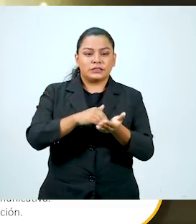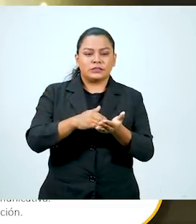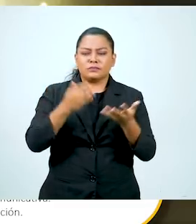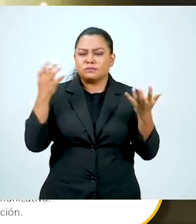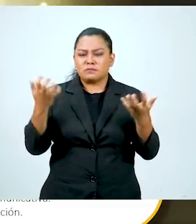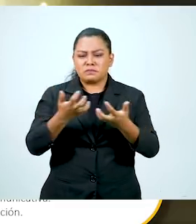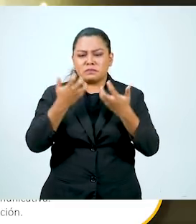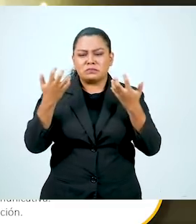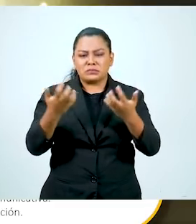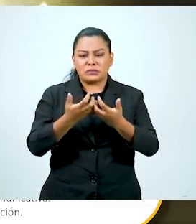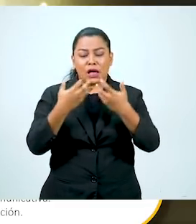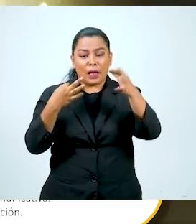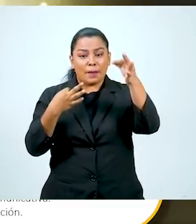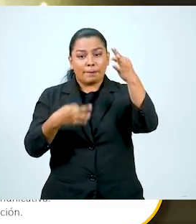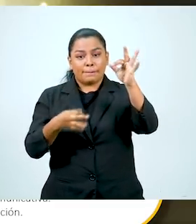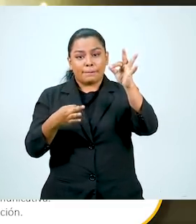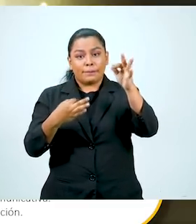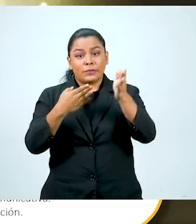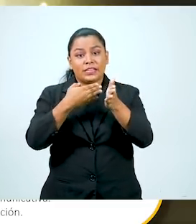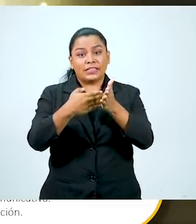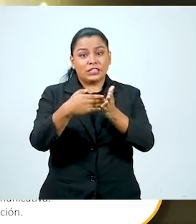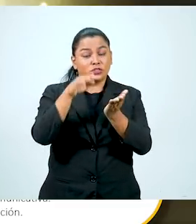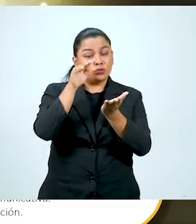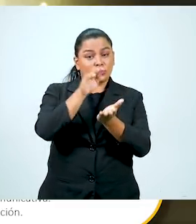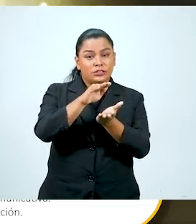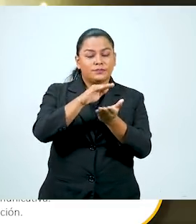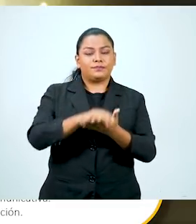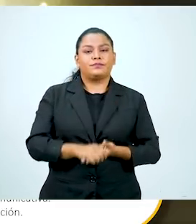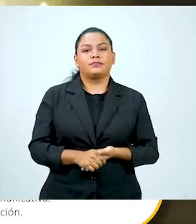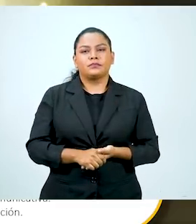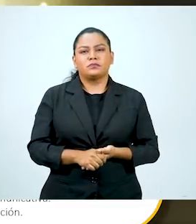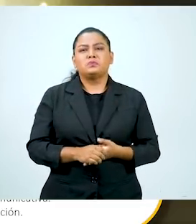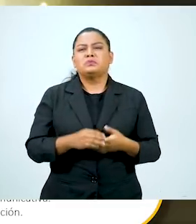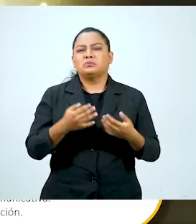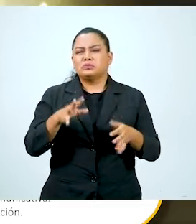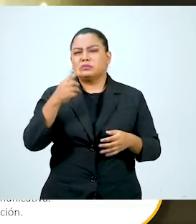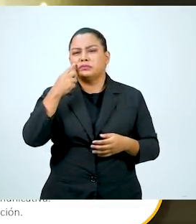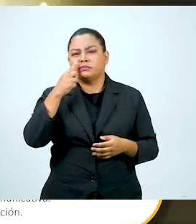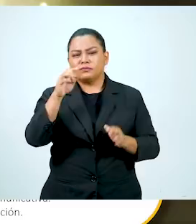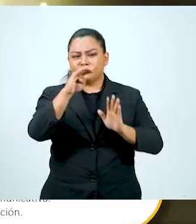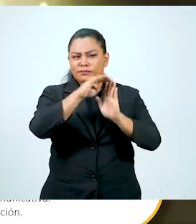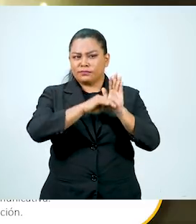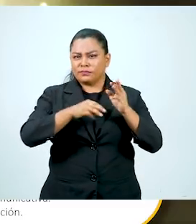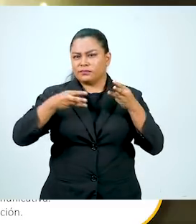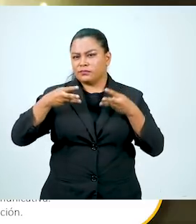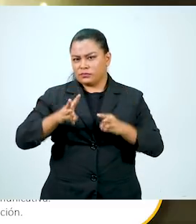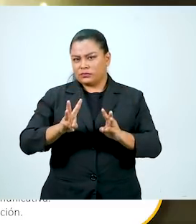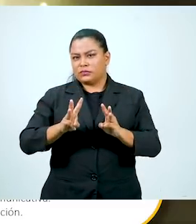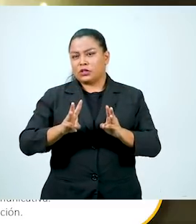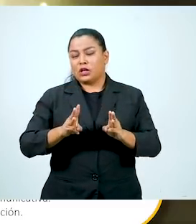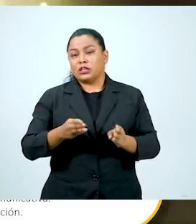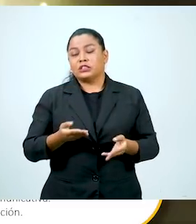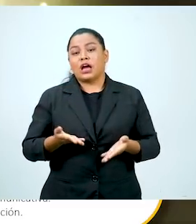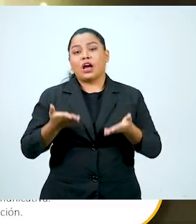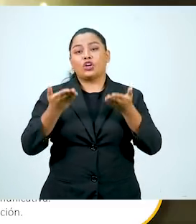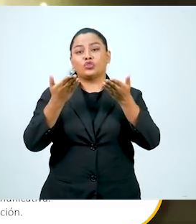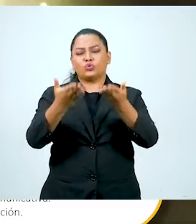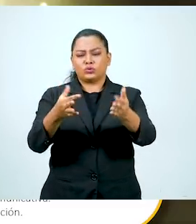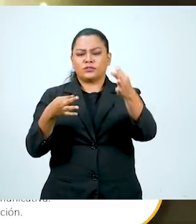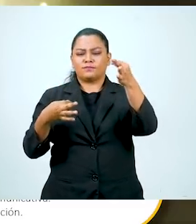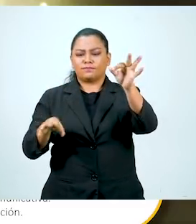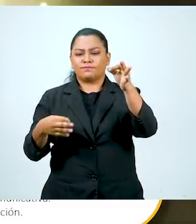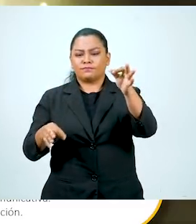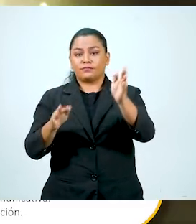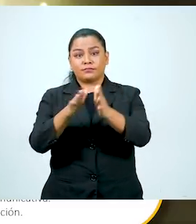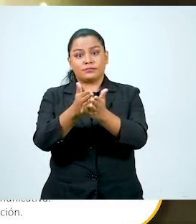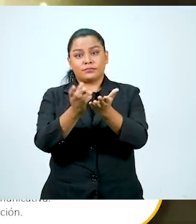en la exploración de las páginas de la entrada de unidad. Como verán, en la guía metodológica se proporcionan las